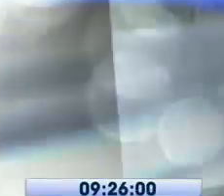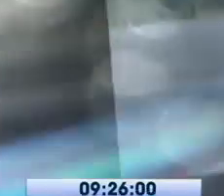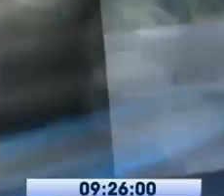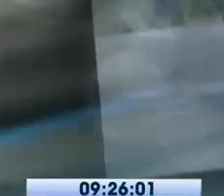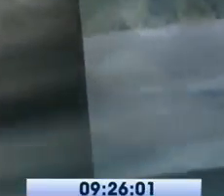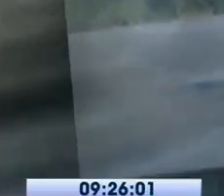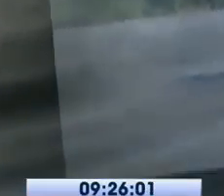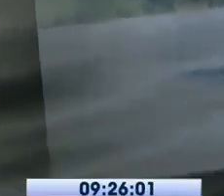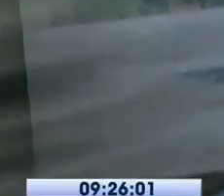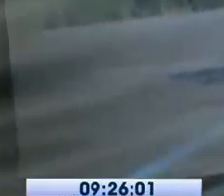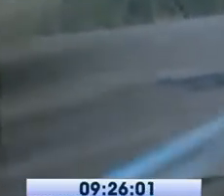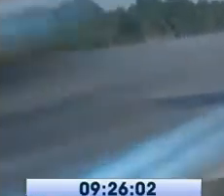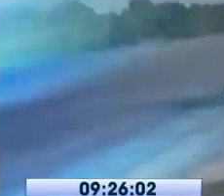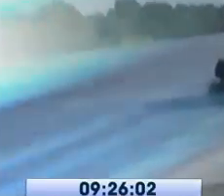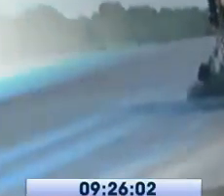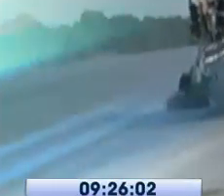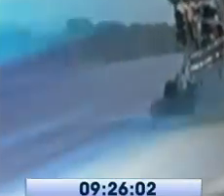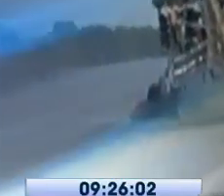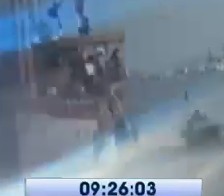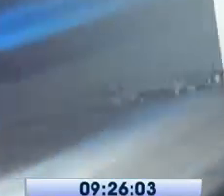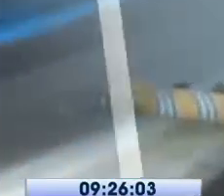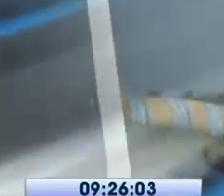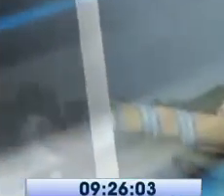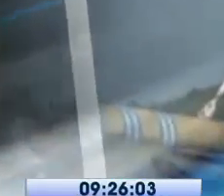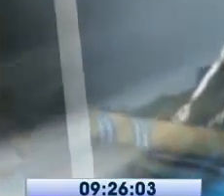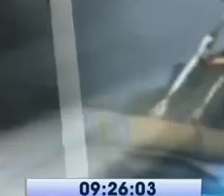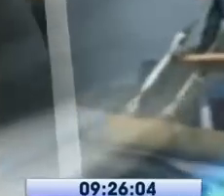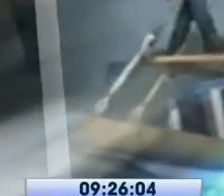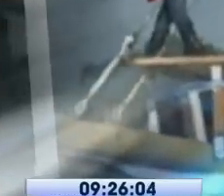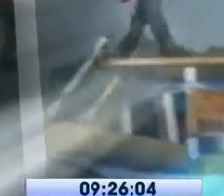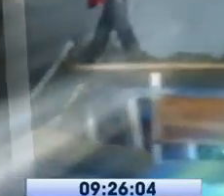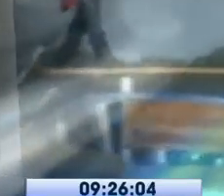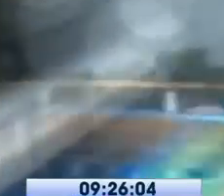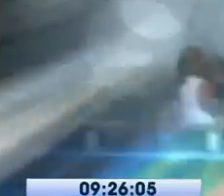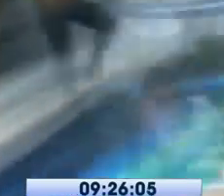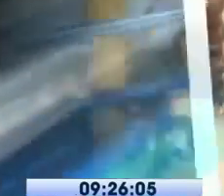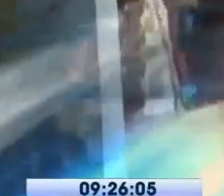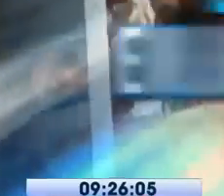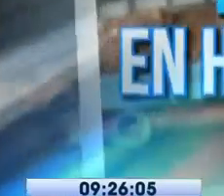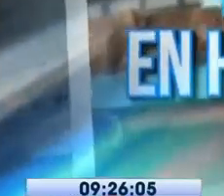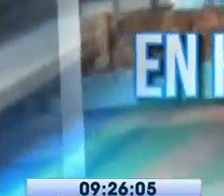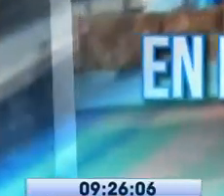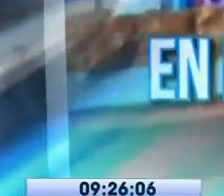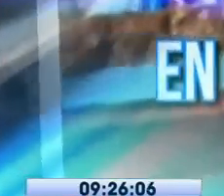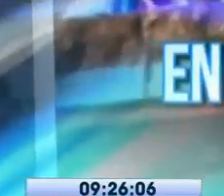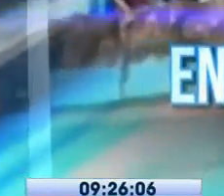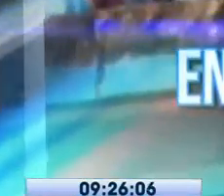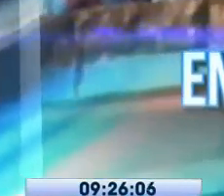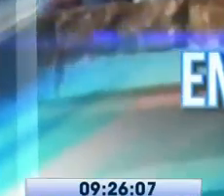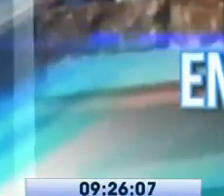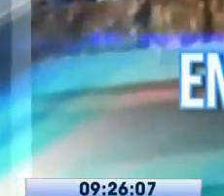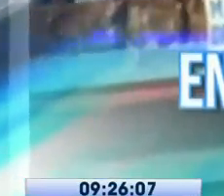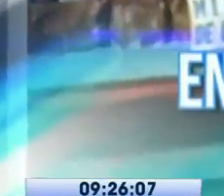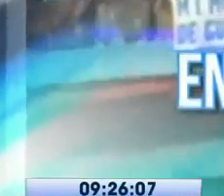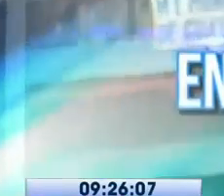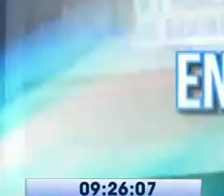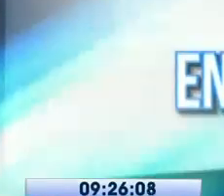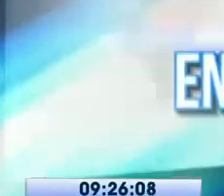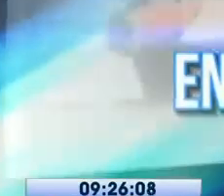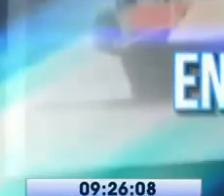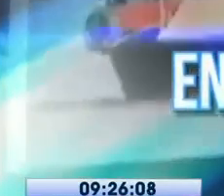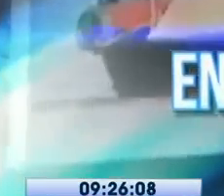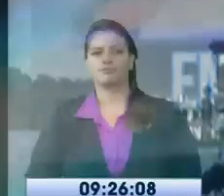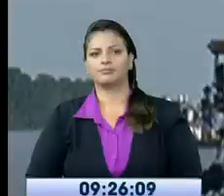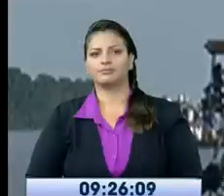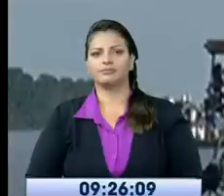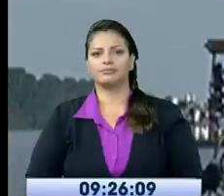Pequeño cerro comenzó la historia de una ciudad que para mí es la más hermosa, un